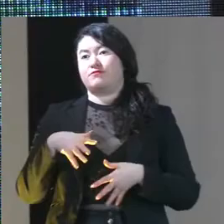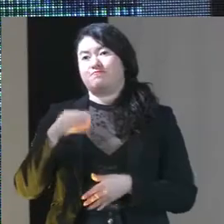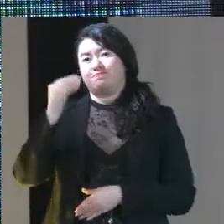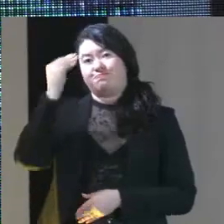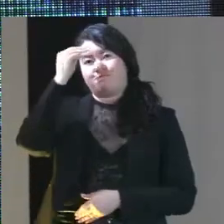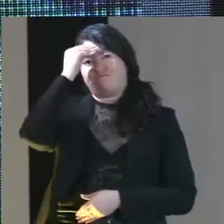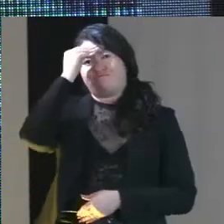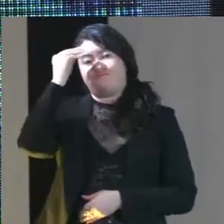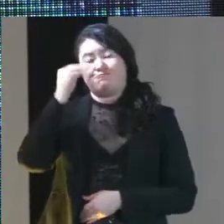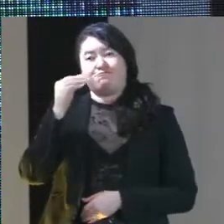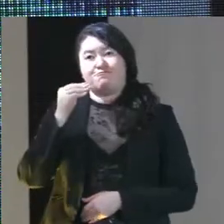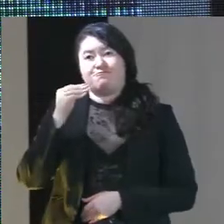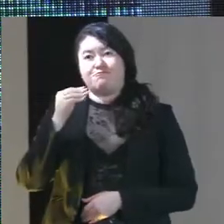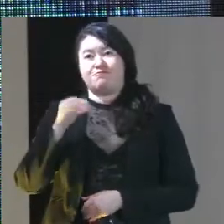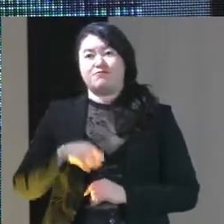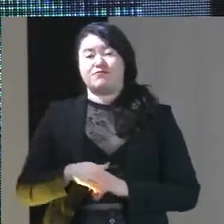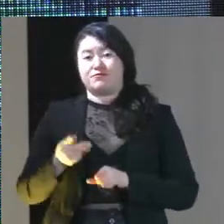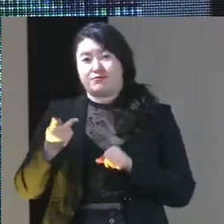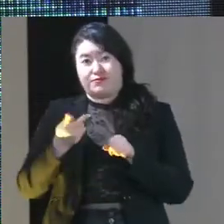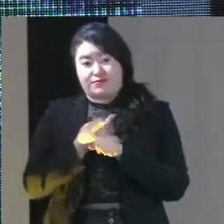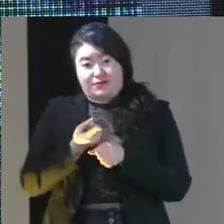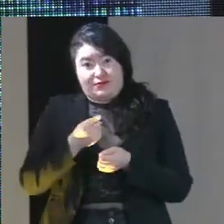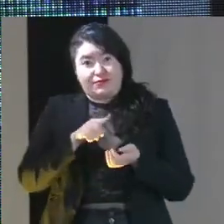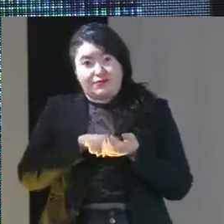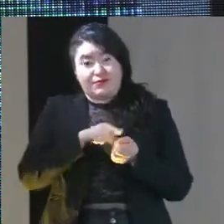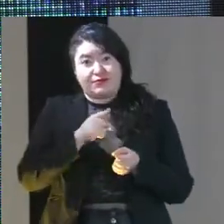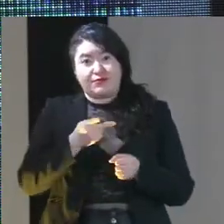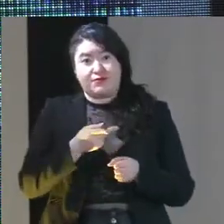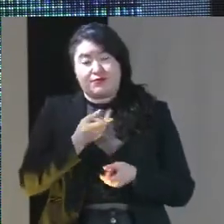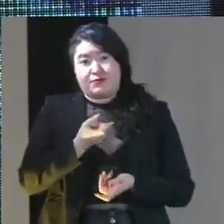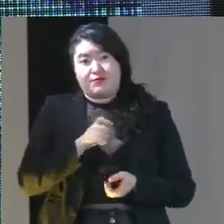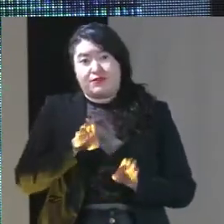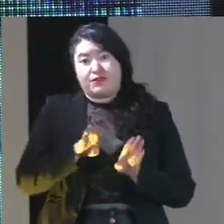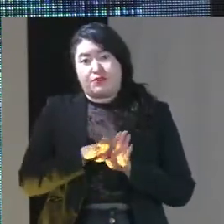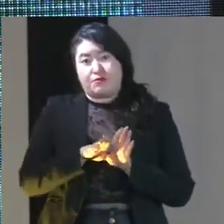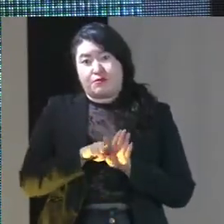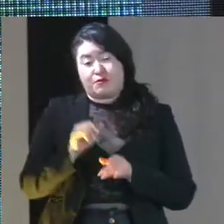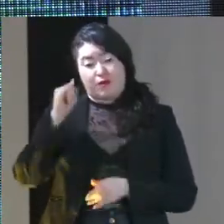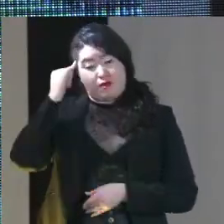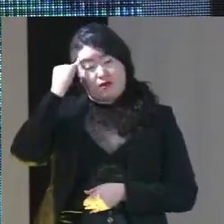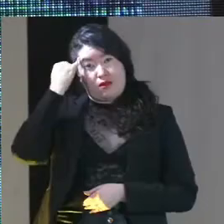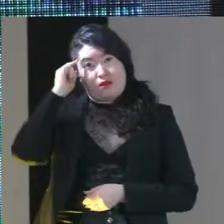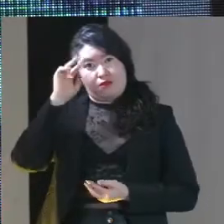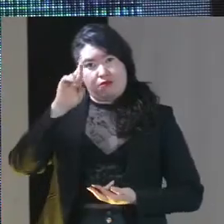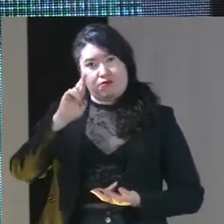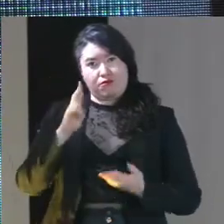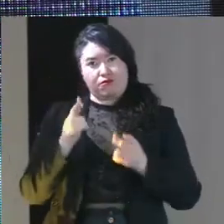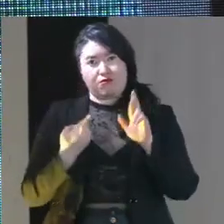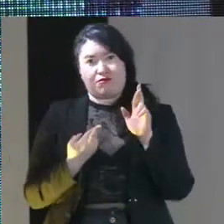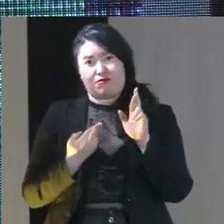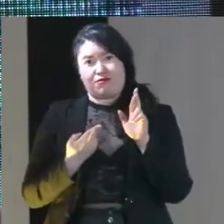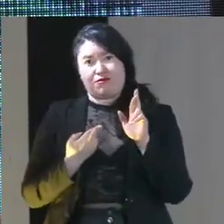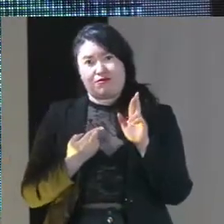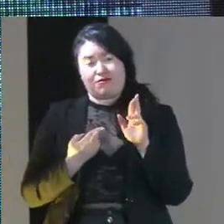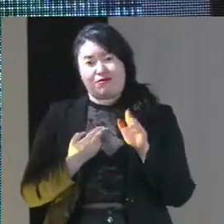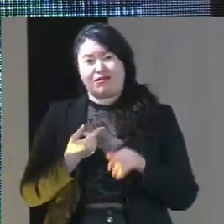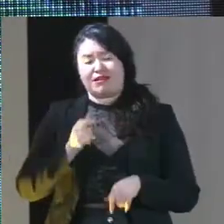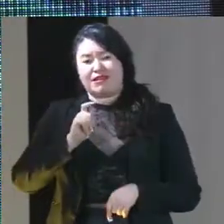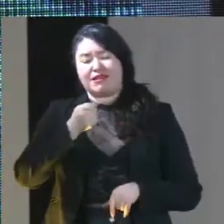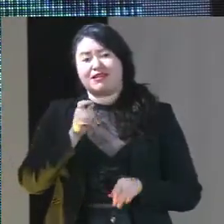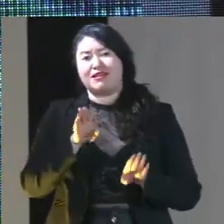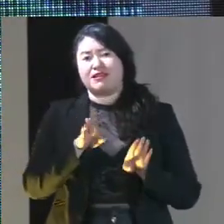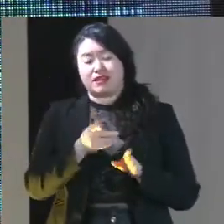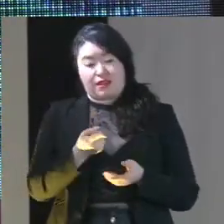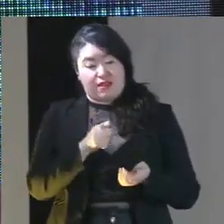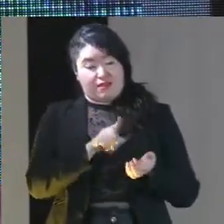incursión que en modo alguno puede calificarse de rebelión indígena. Y estoy ironizando, o sea, decir que la